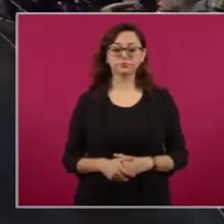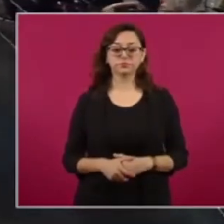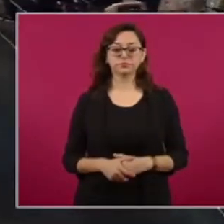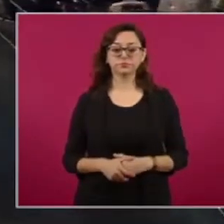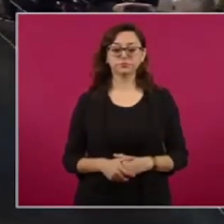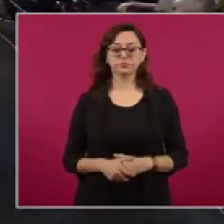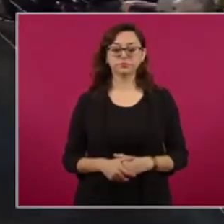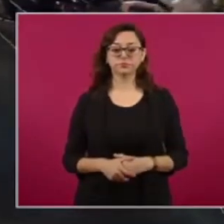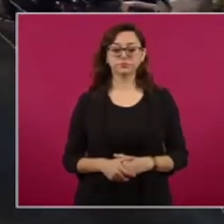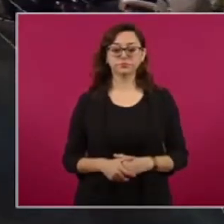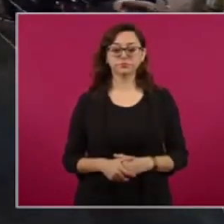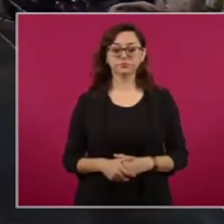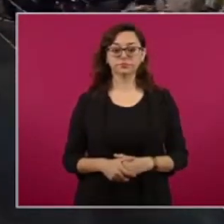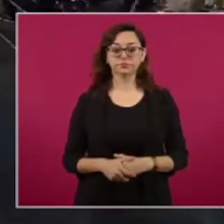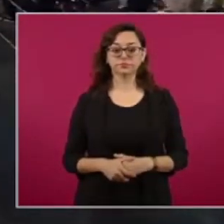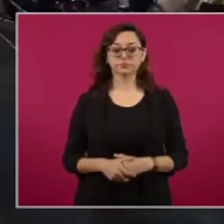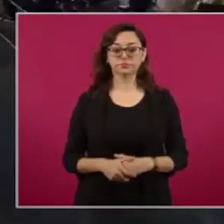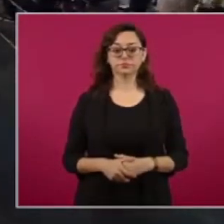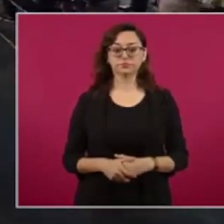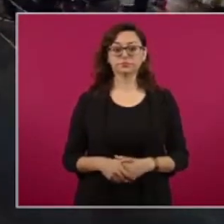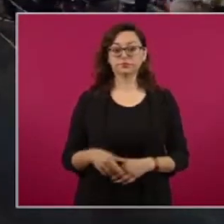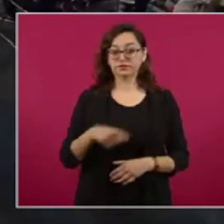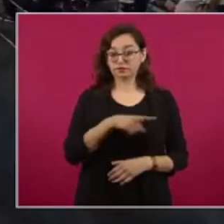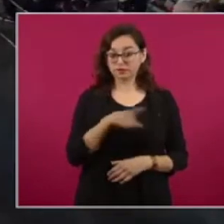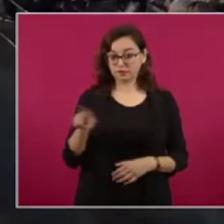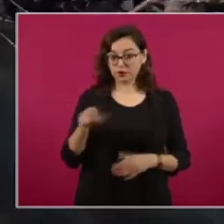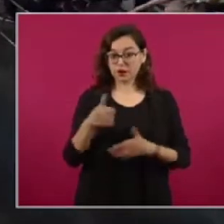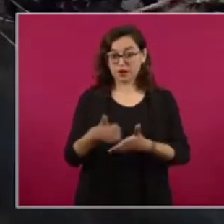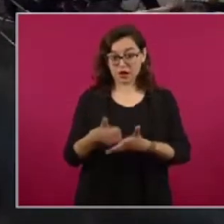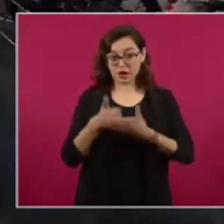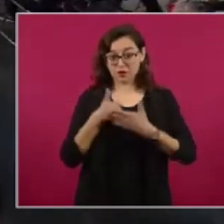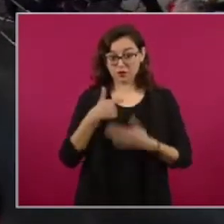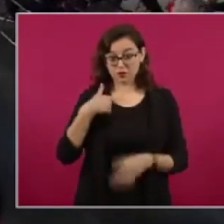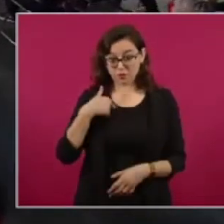Ya quedamos, que ustedes van a ayudar a que